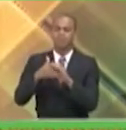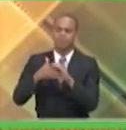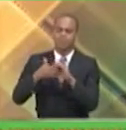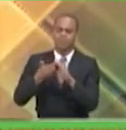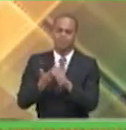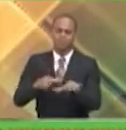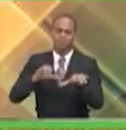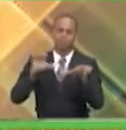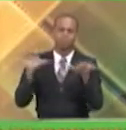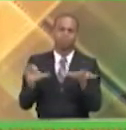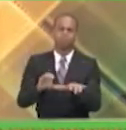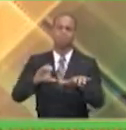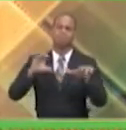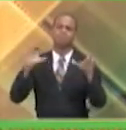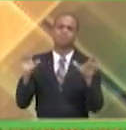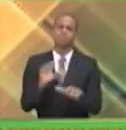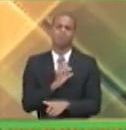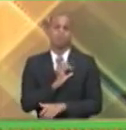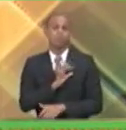todo.